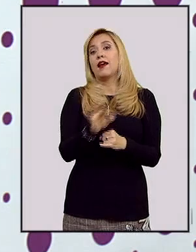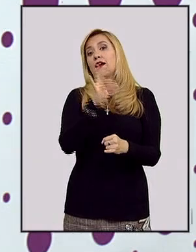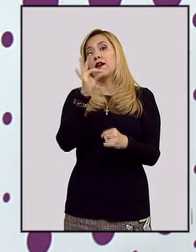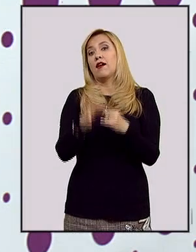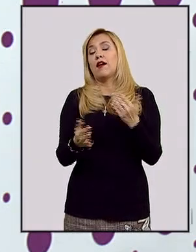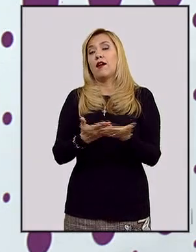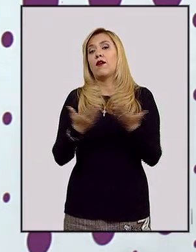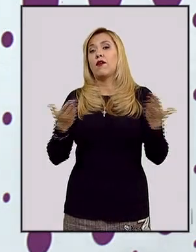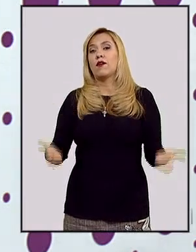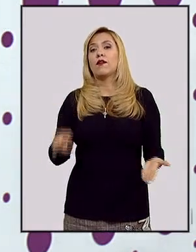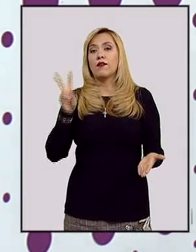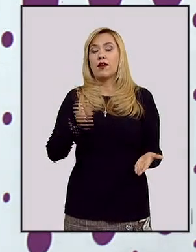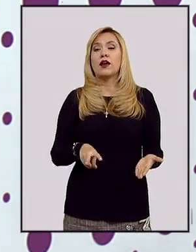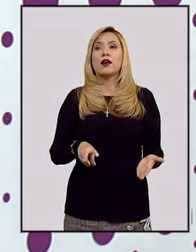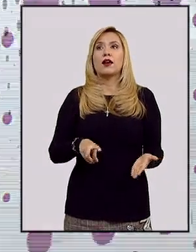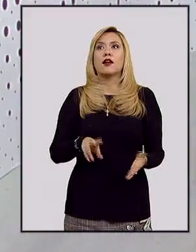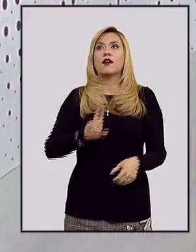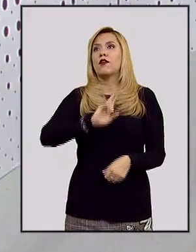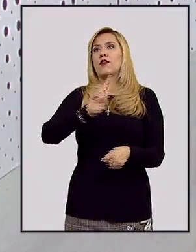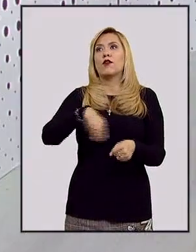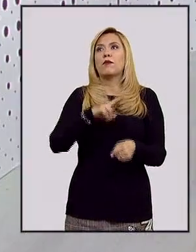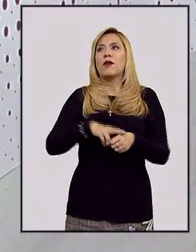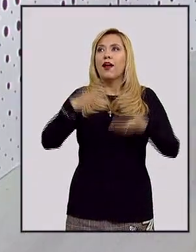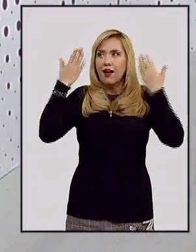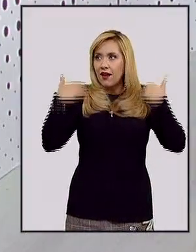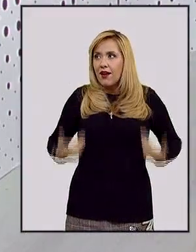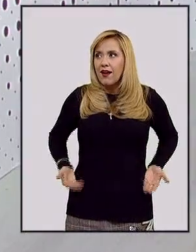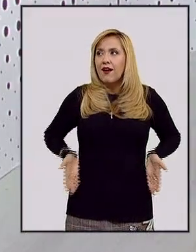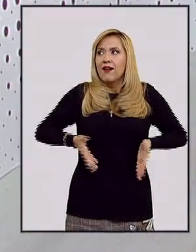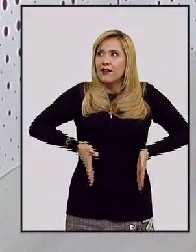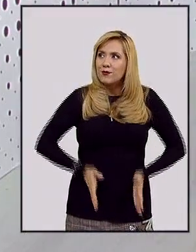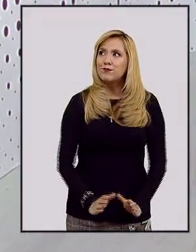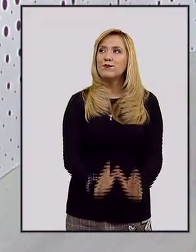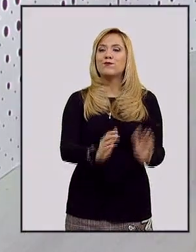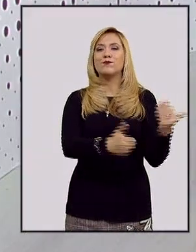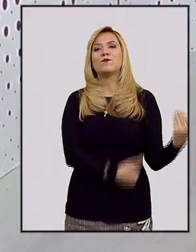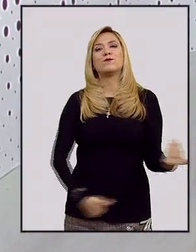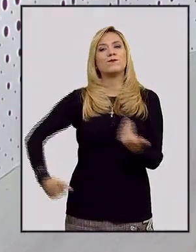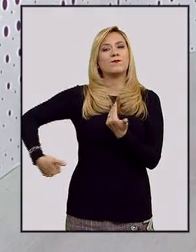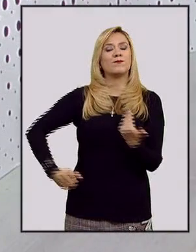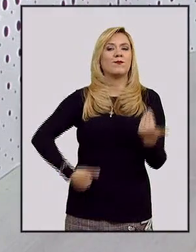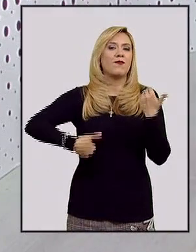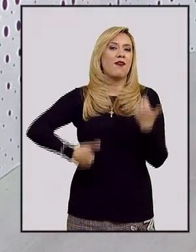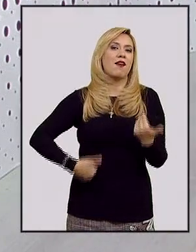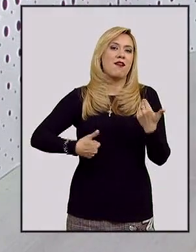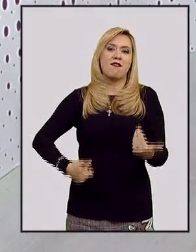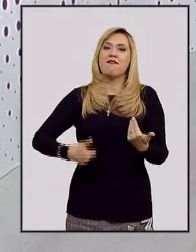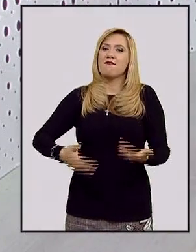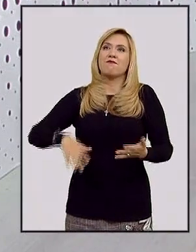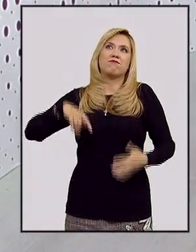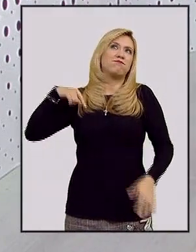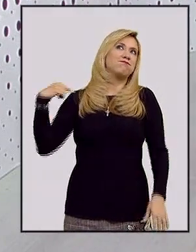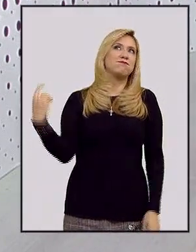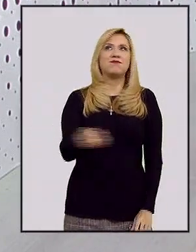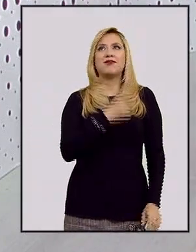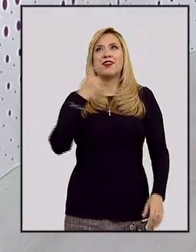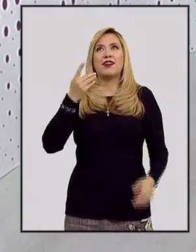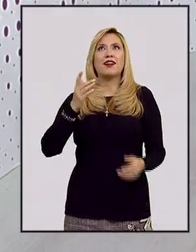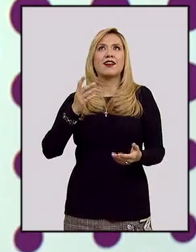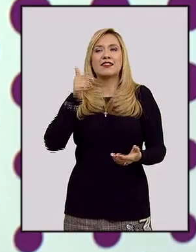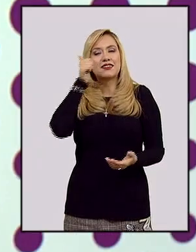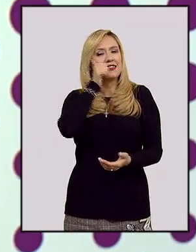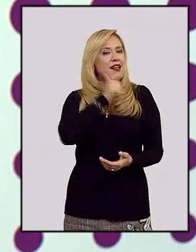estamos hablando de un proceso biológico, lo decías tú hace un momento, que nos ha acompañado en toda la humanidad,